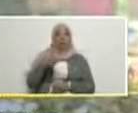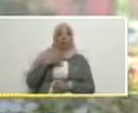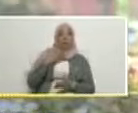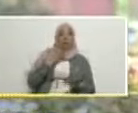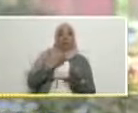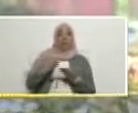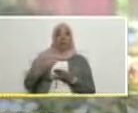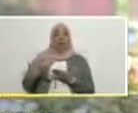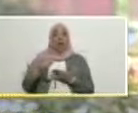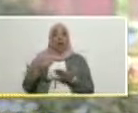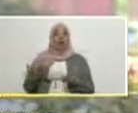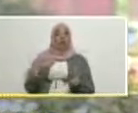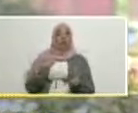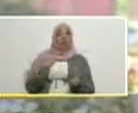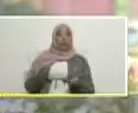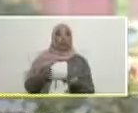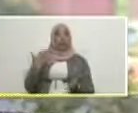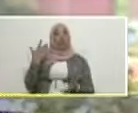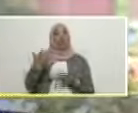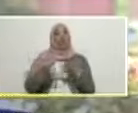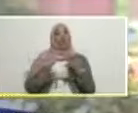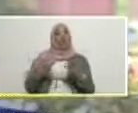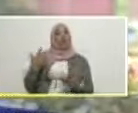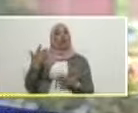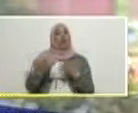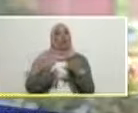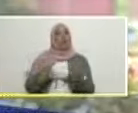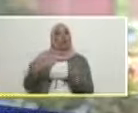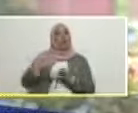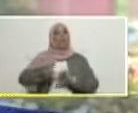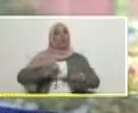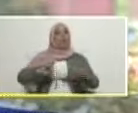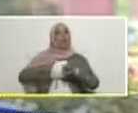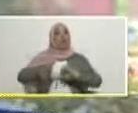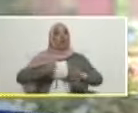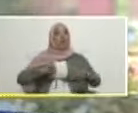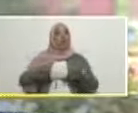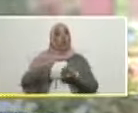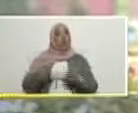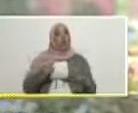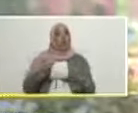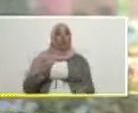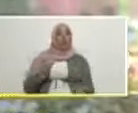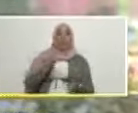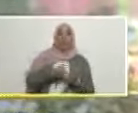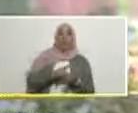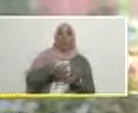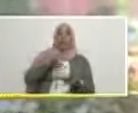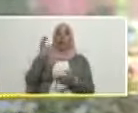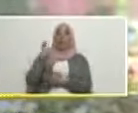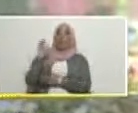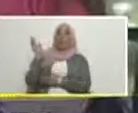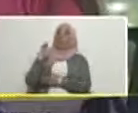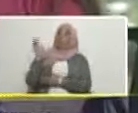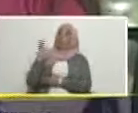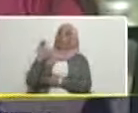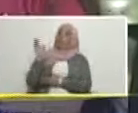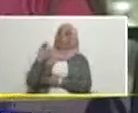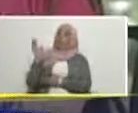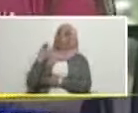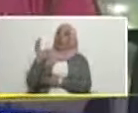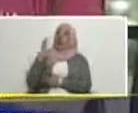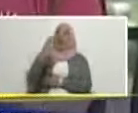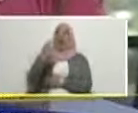quieren activar la organización y movilización para el Congreso de la OBE,